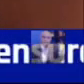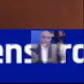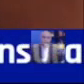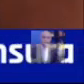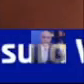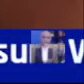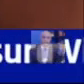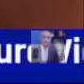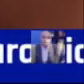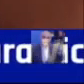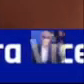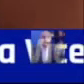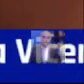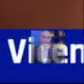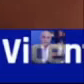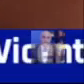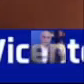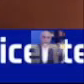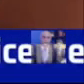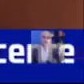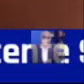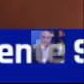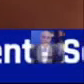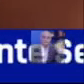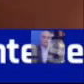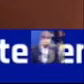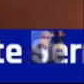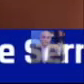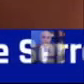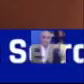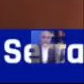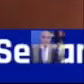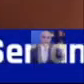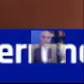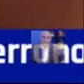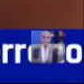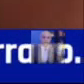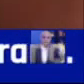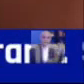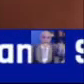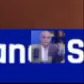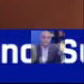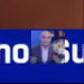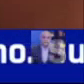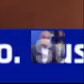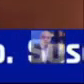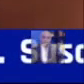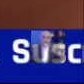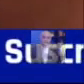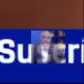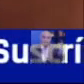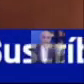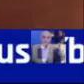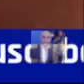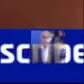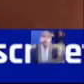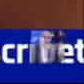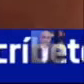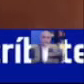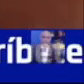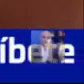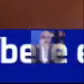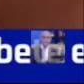hoy lo que no habíamos visto en muchos meses en la administración de Claudia Sheinbaum. Una mujer que trabaja, que